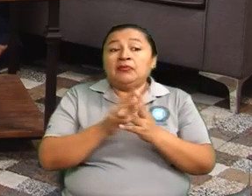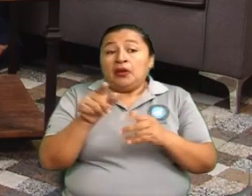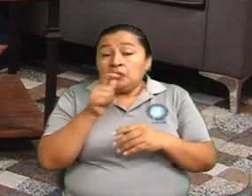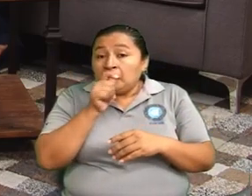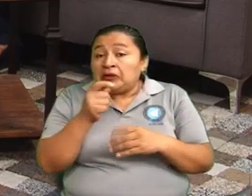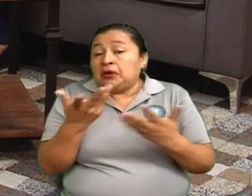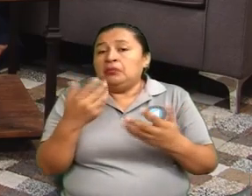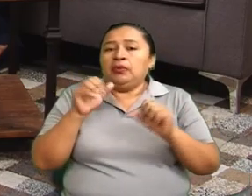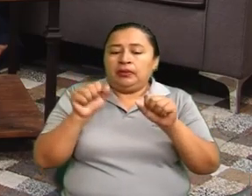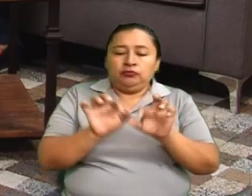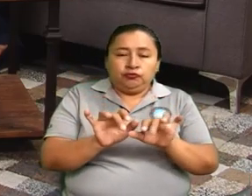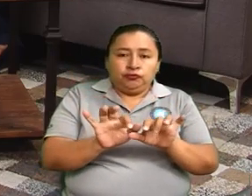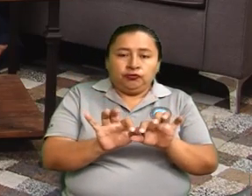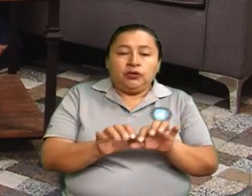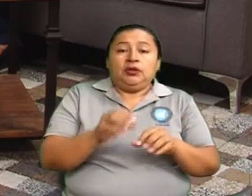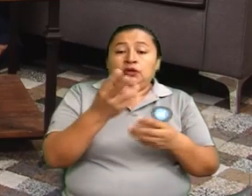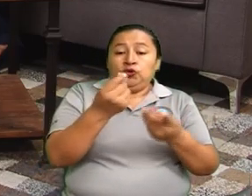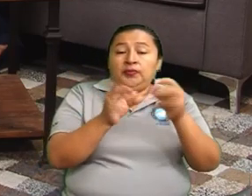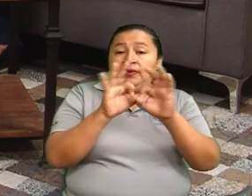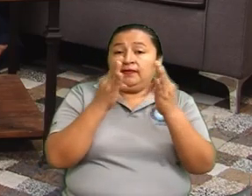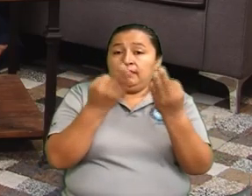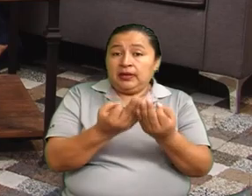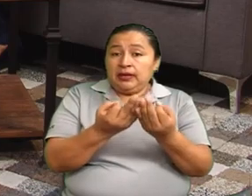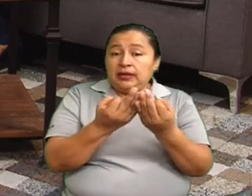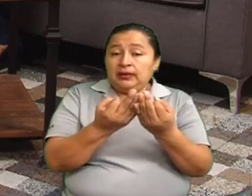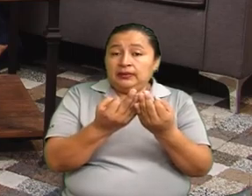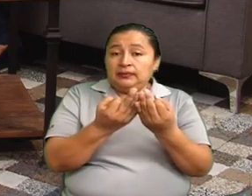puede escribir al correo Economía Familiar,